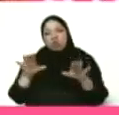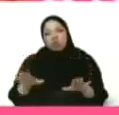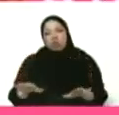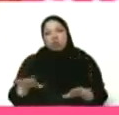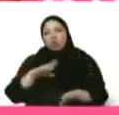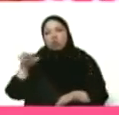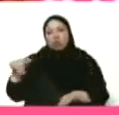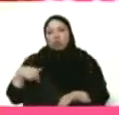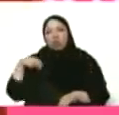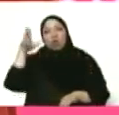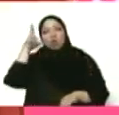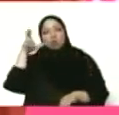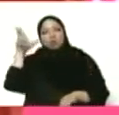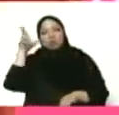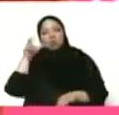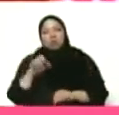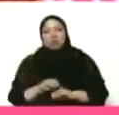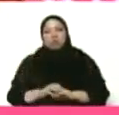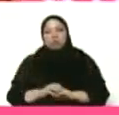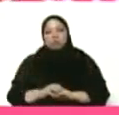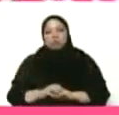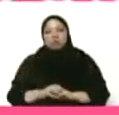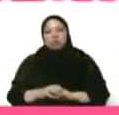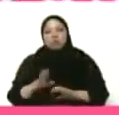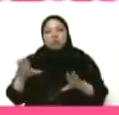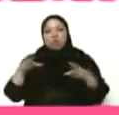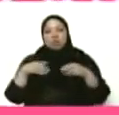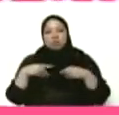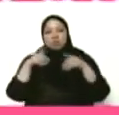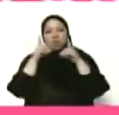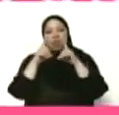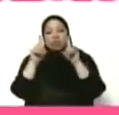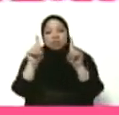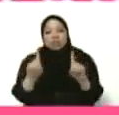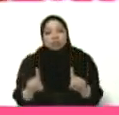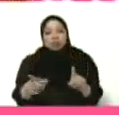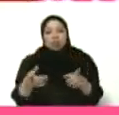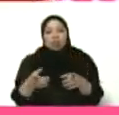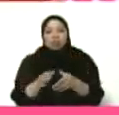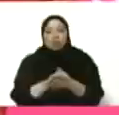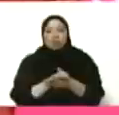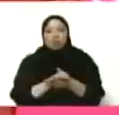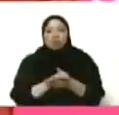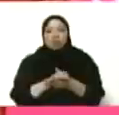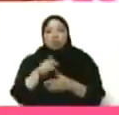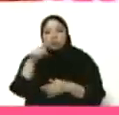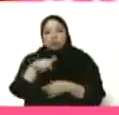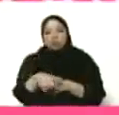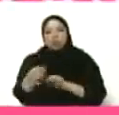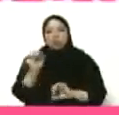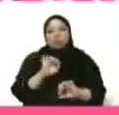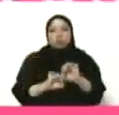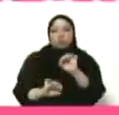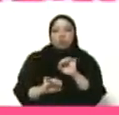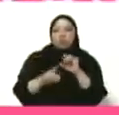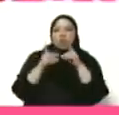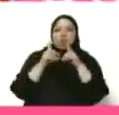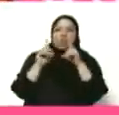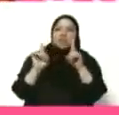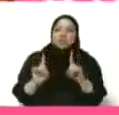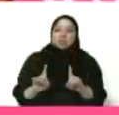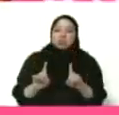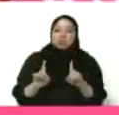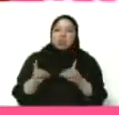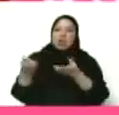de no ser escuchado. Y ahora, cuando ahí se toma una decisión, si yo estoy en contra, esa es la decisión y salimos